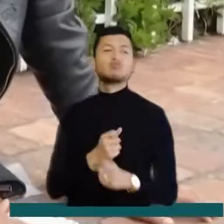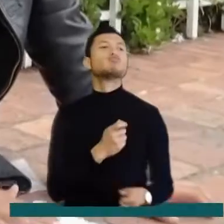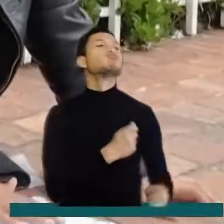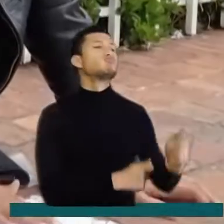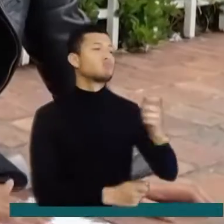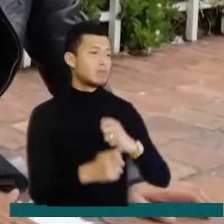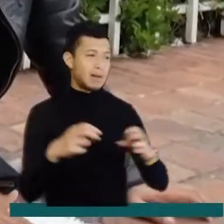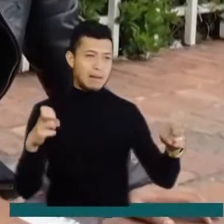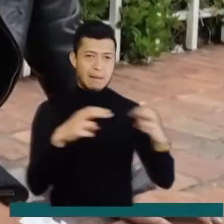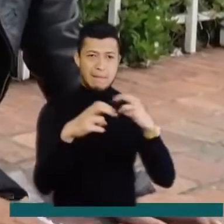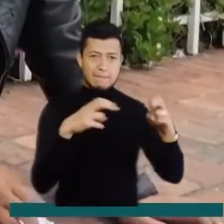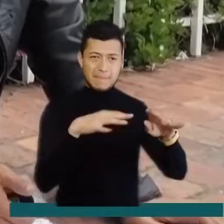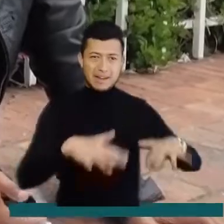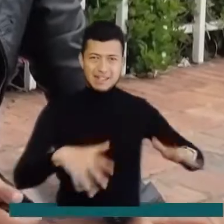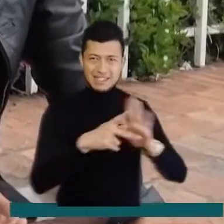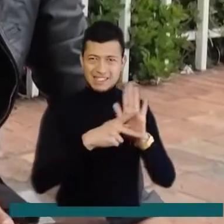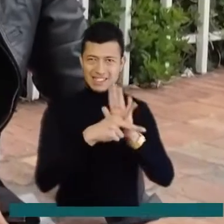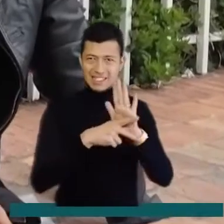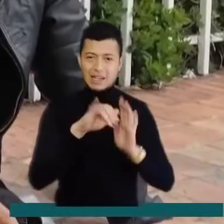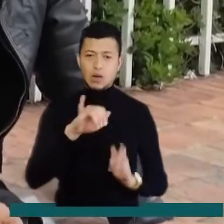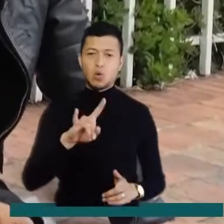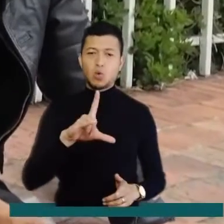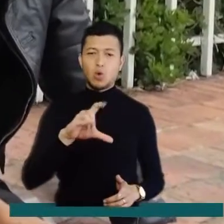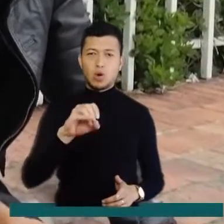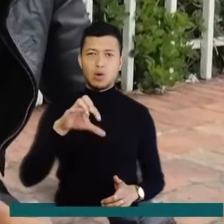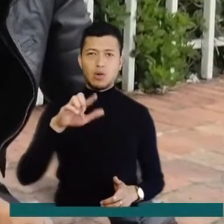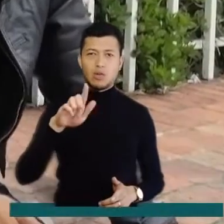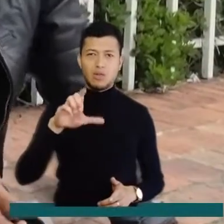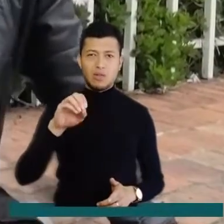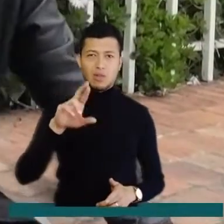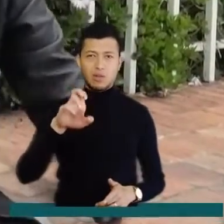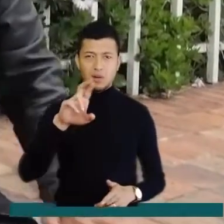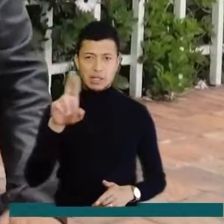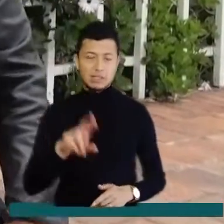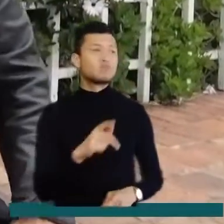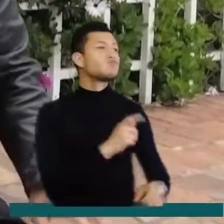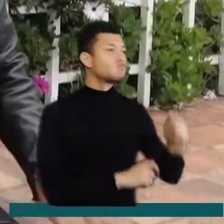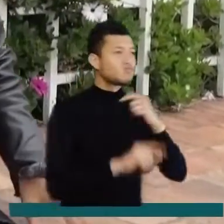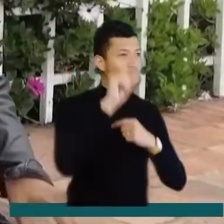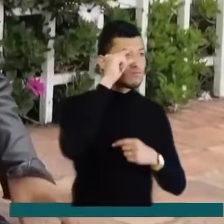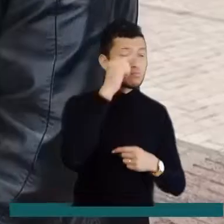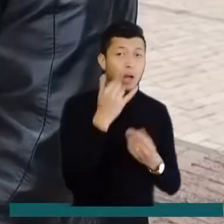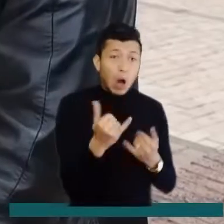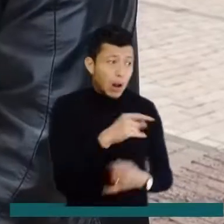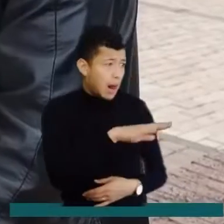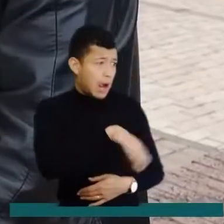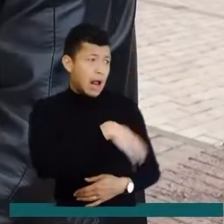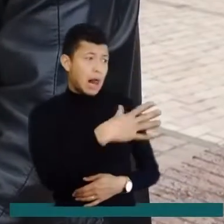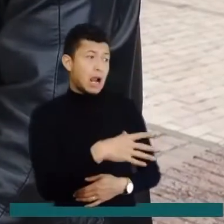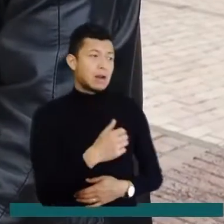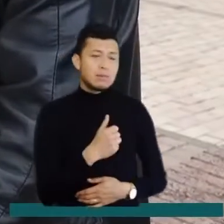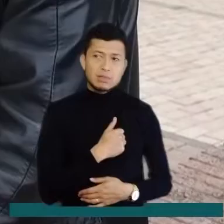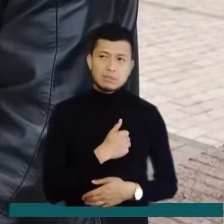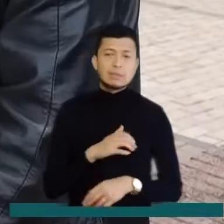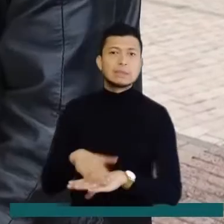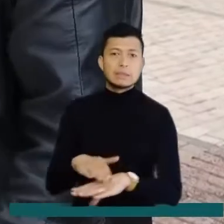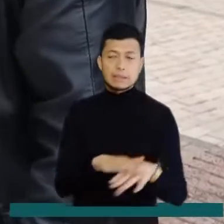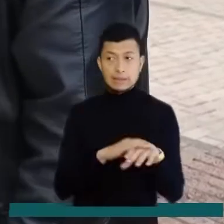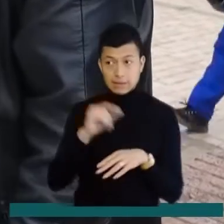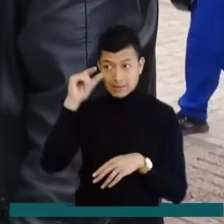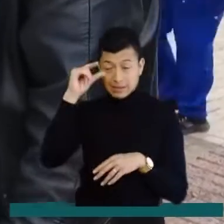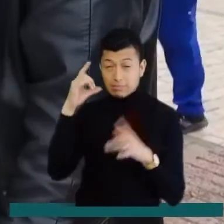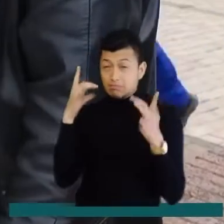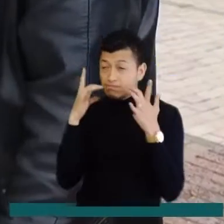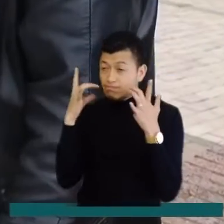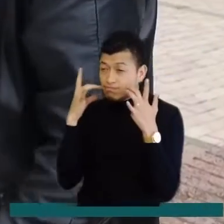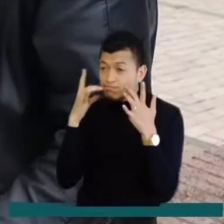de esmeraldas en el Parque Julio Flores de Chiquinquirá. Hoy, encontrarlos es casi cuestión de suerte. Ellos mismos aseguran que las